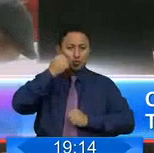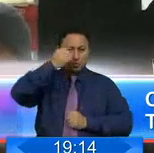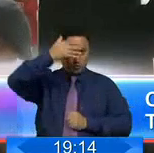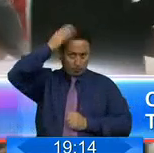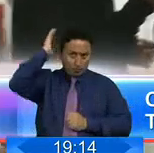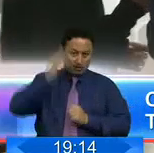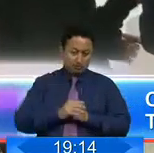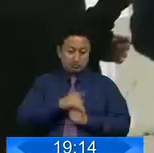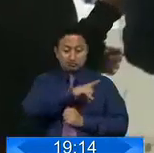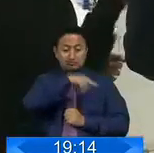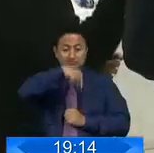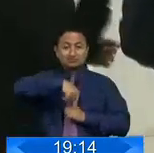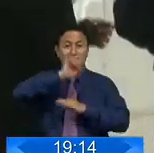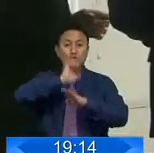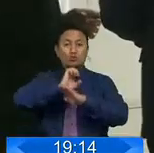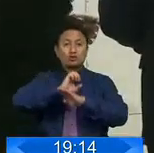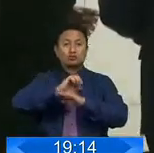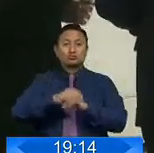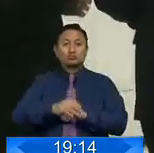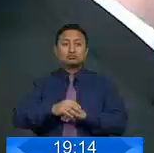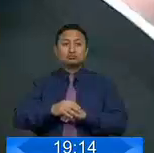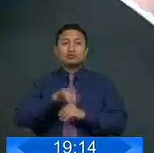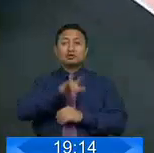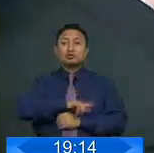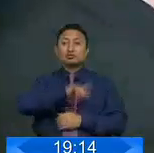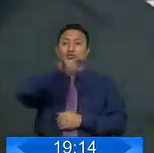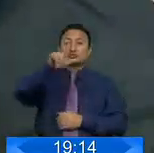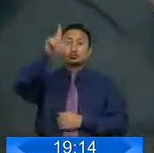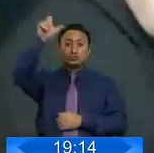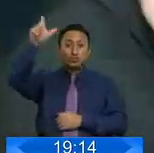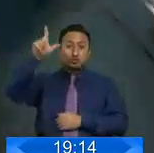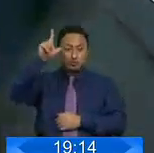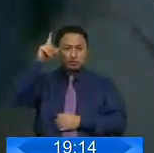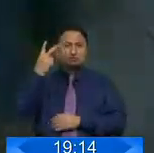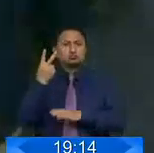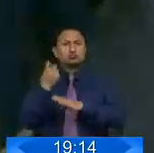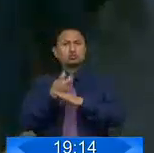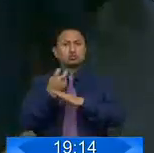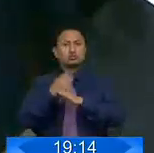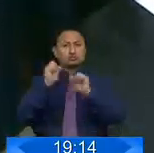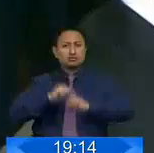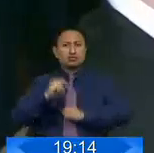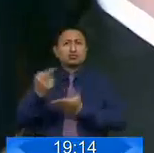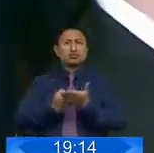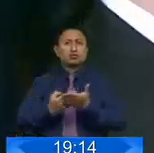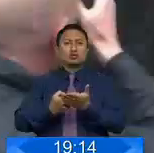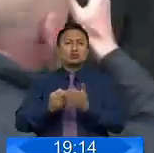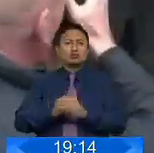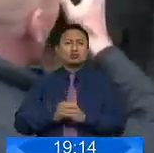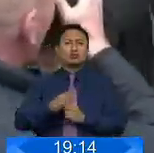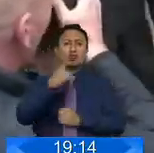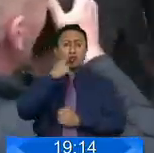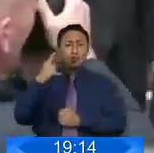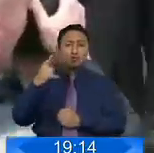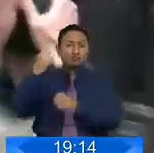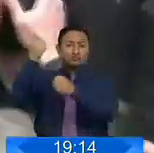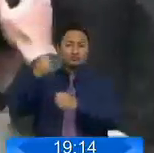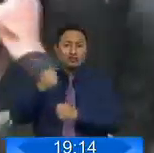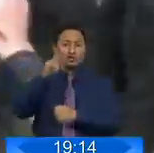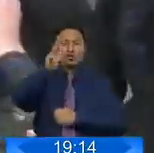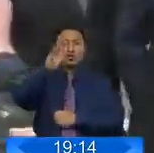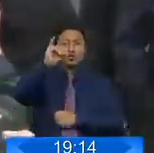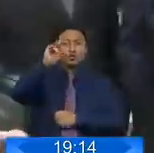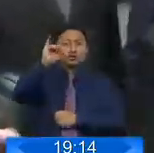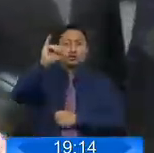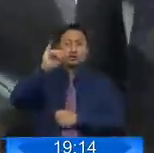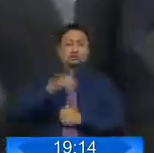Ecuador, el informático habría viajado a Londres 12 veces para reunirse con el fundador de WikiLeaks,